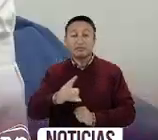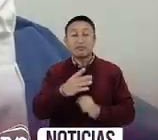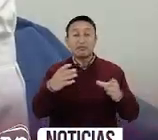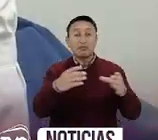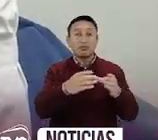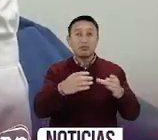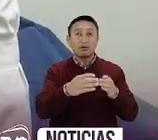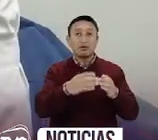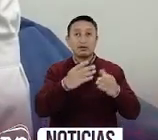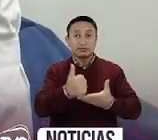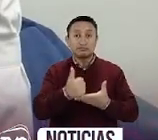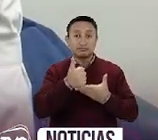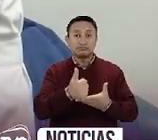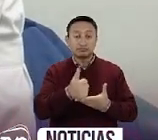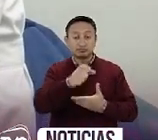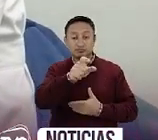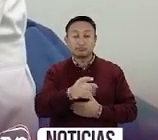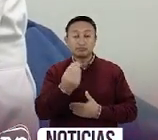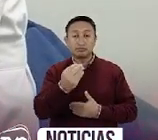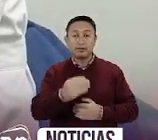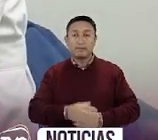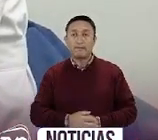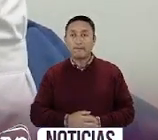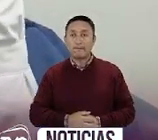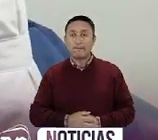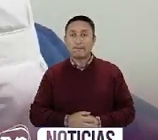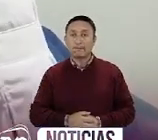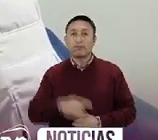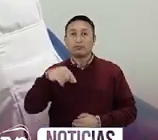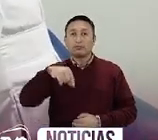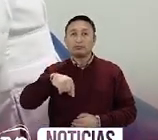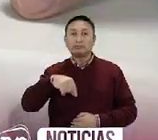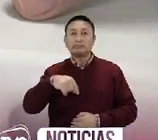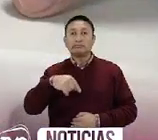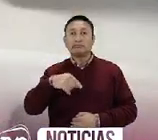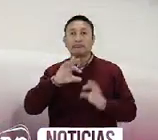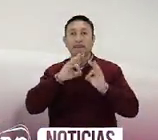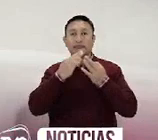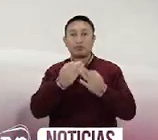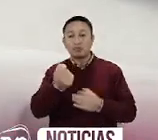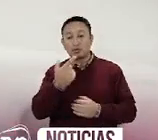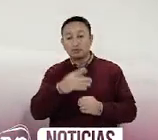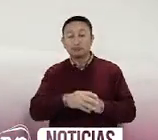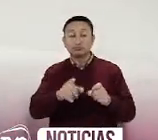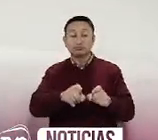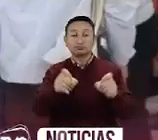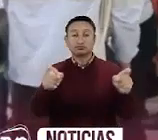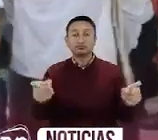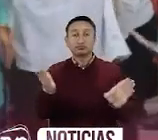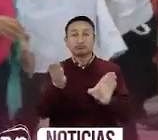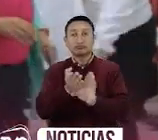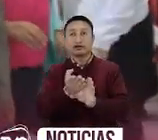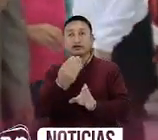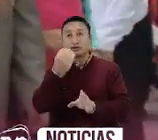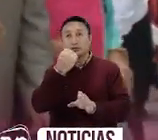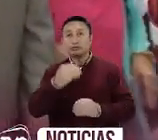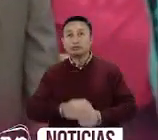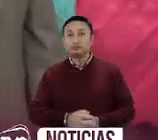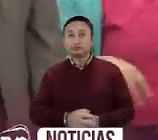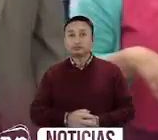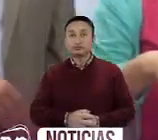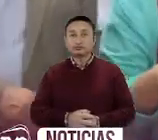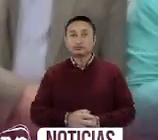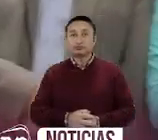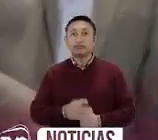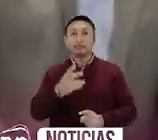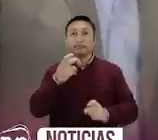para la atención integral para el adolescente. Esta atención tiene medicina familiar, ginecología, psicología, nutrición y una característica